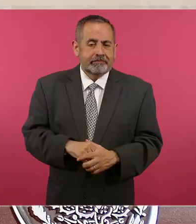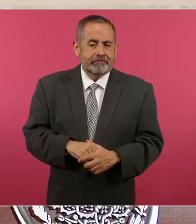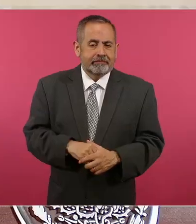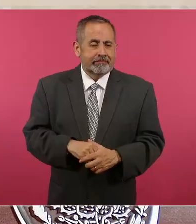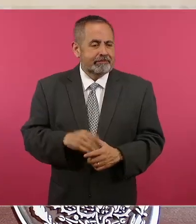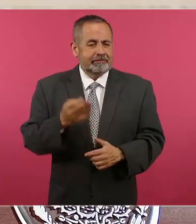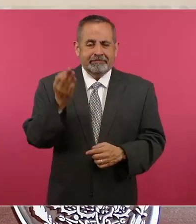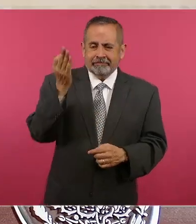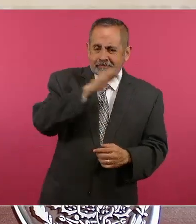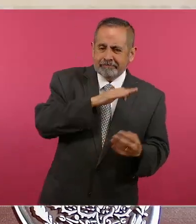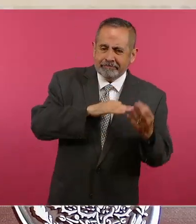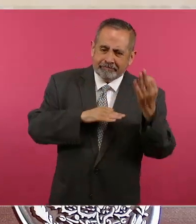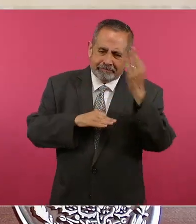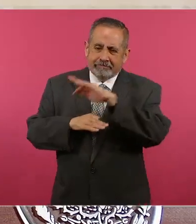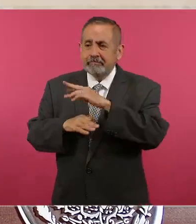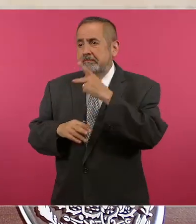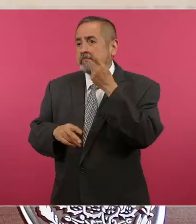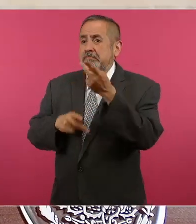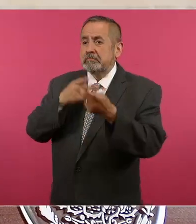falsedad.